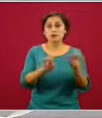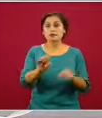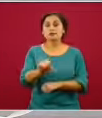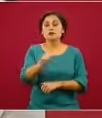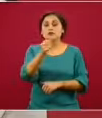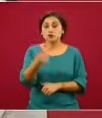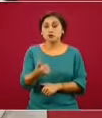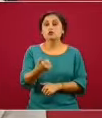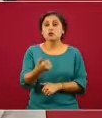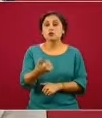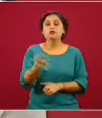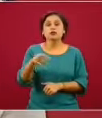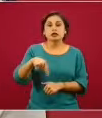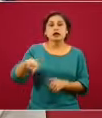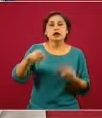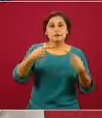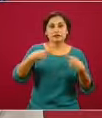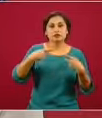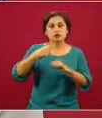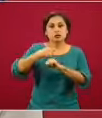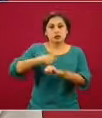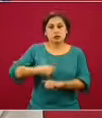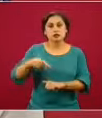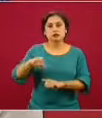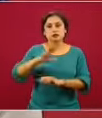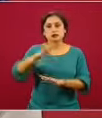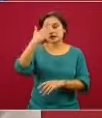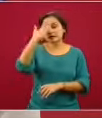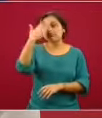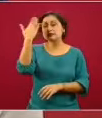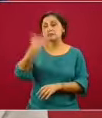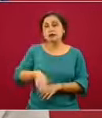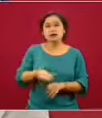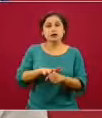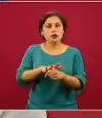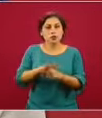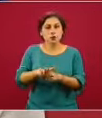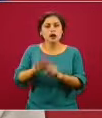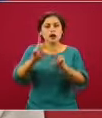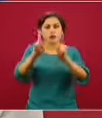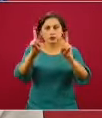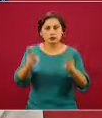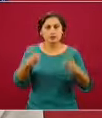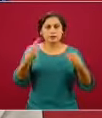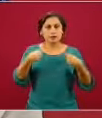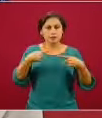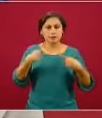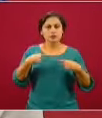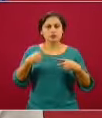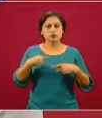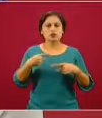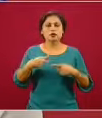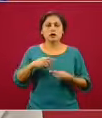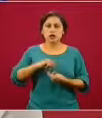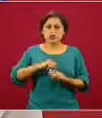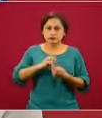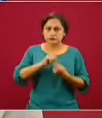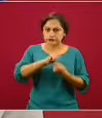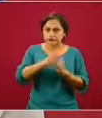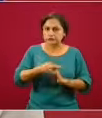los conocimientos de qué es una persona trans, de qué es una persona, digamos, con una expresión de género